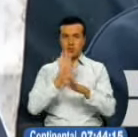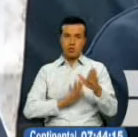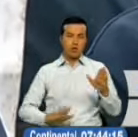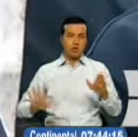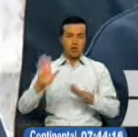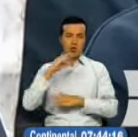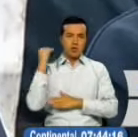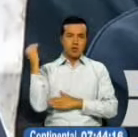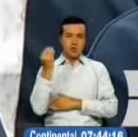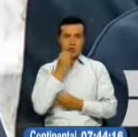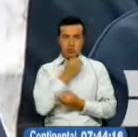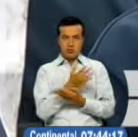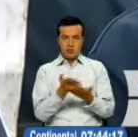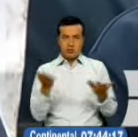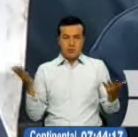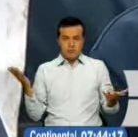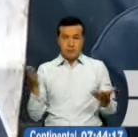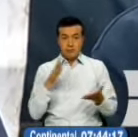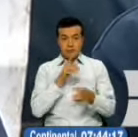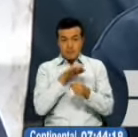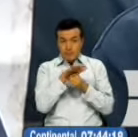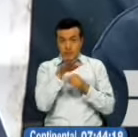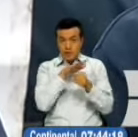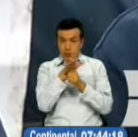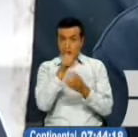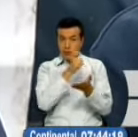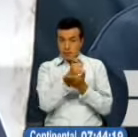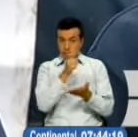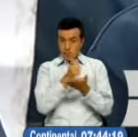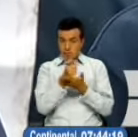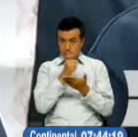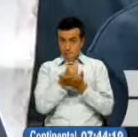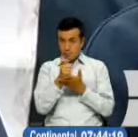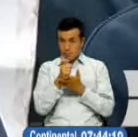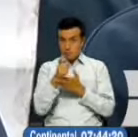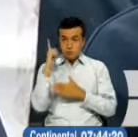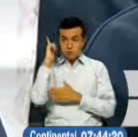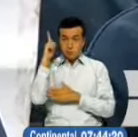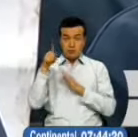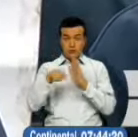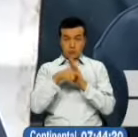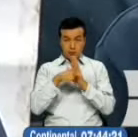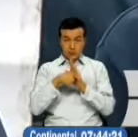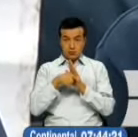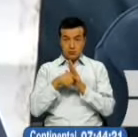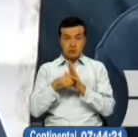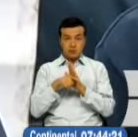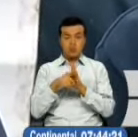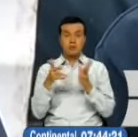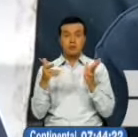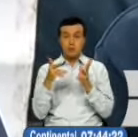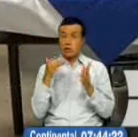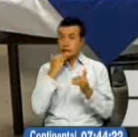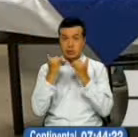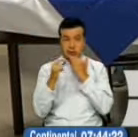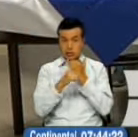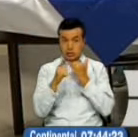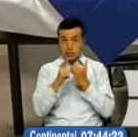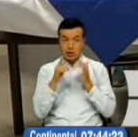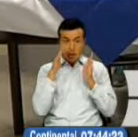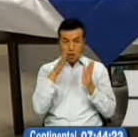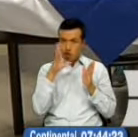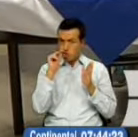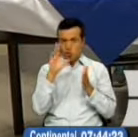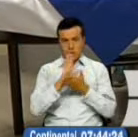los jóvenes a no ser incitados por estos líderes negativos y que los consideramos de cierta manera irresponsables. Estos grupos